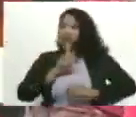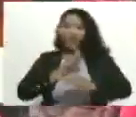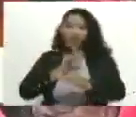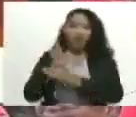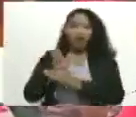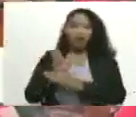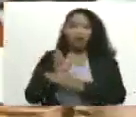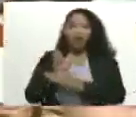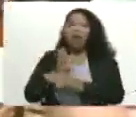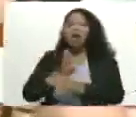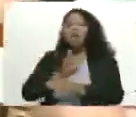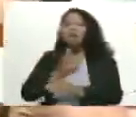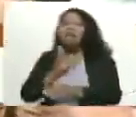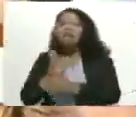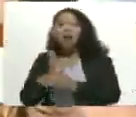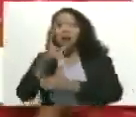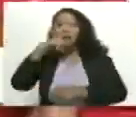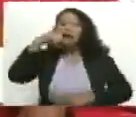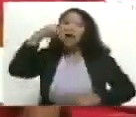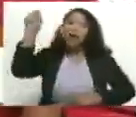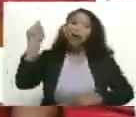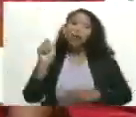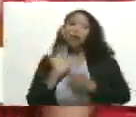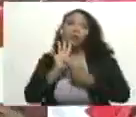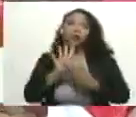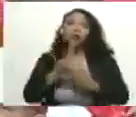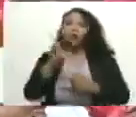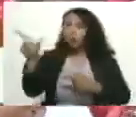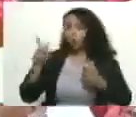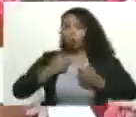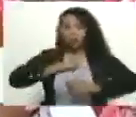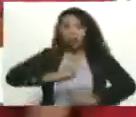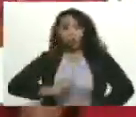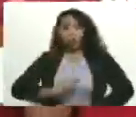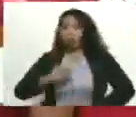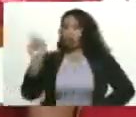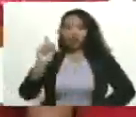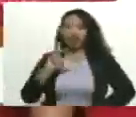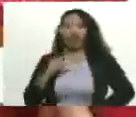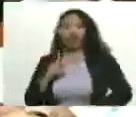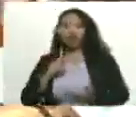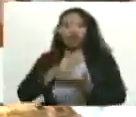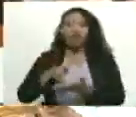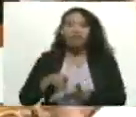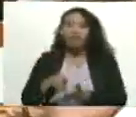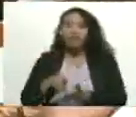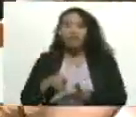el que va, no te vista, el que va.